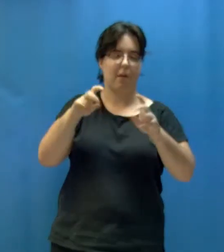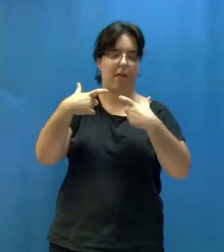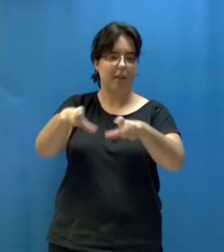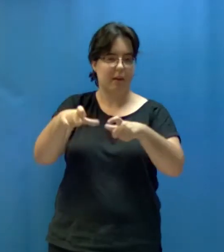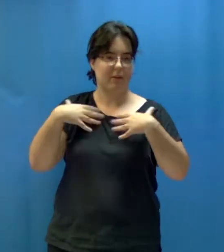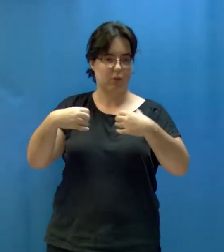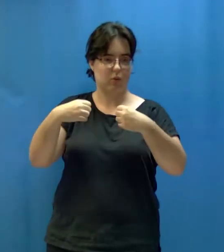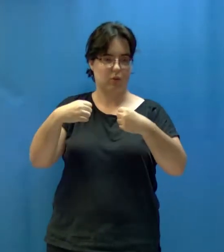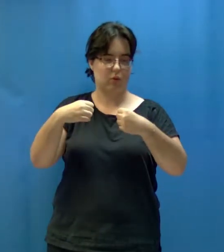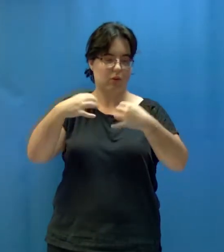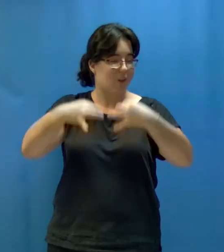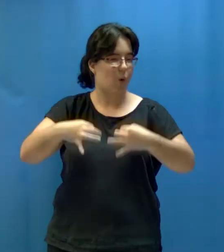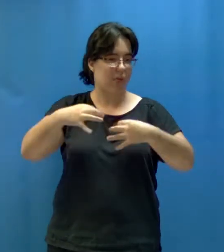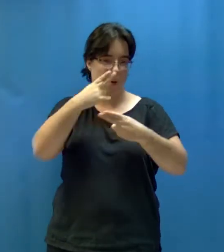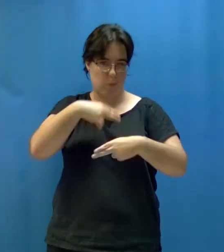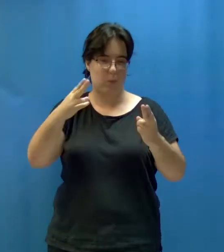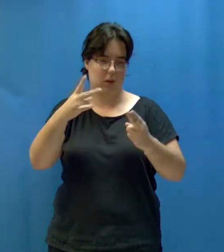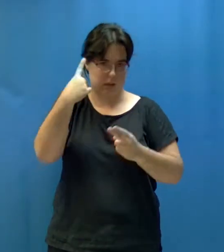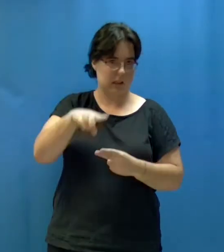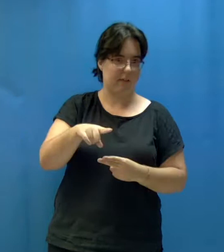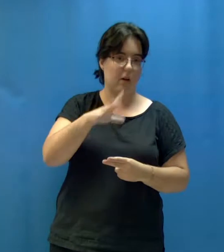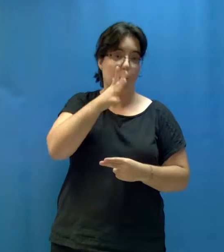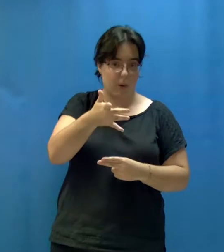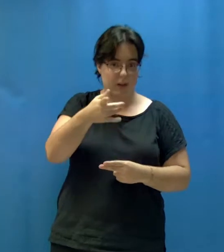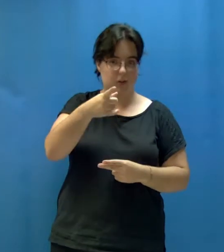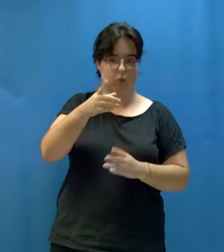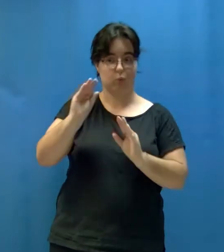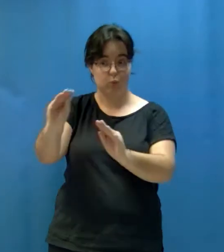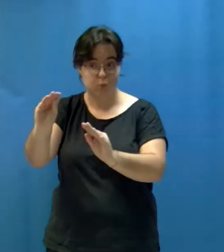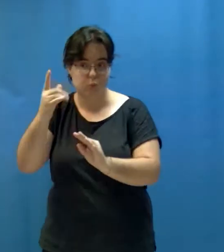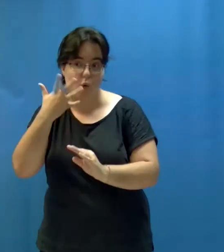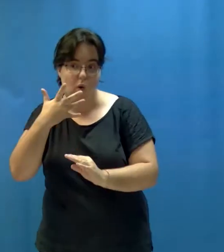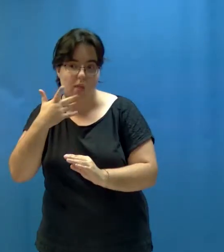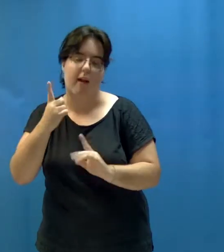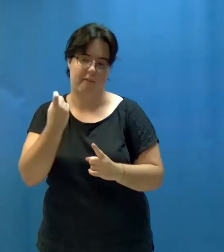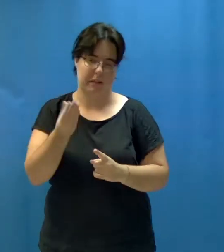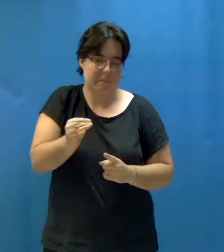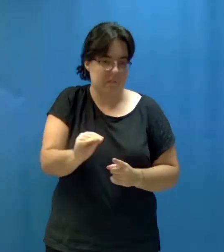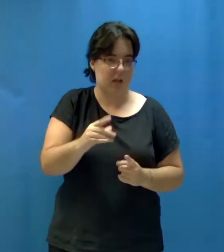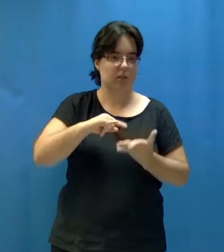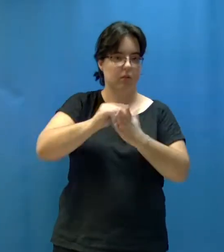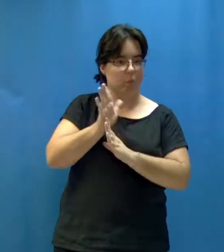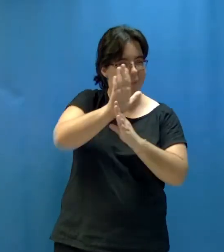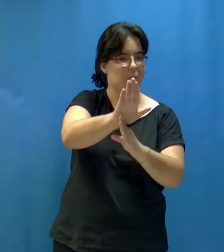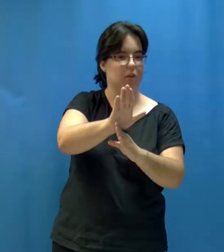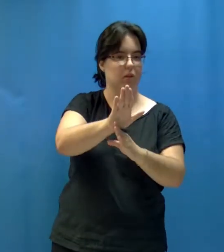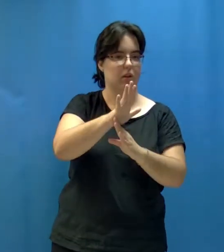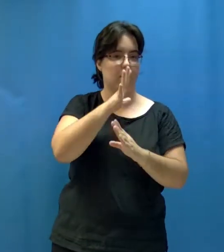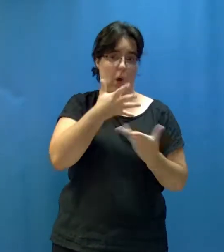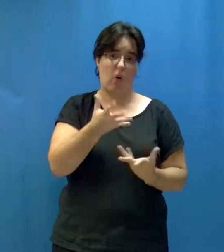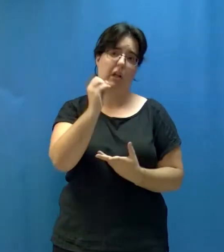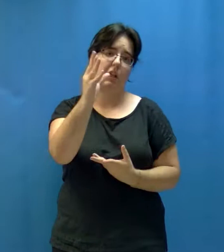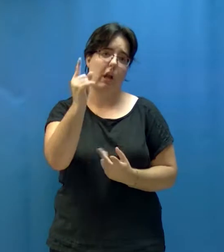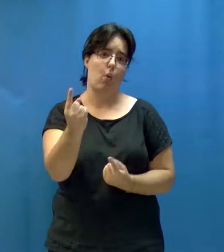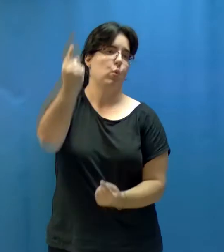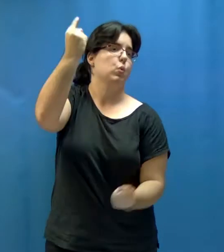SPAC. Conocemos esta iniciativa y por eso hemos presentado la nuestra, porque mientras ahora se hacen charlas puntuales, cortas,